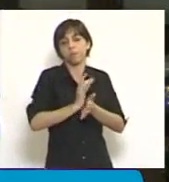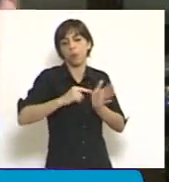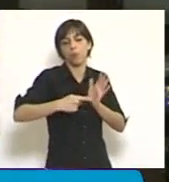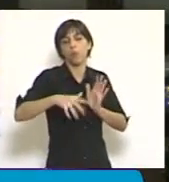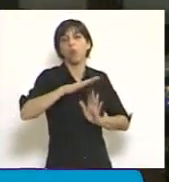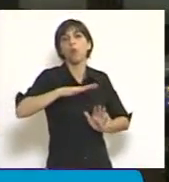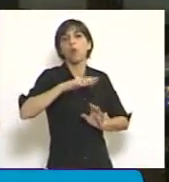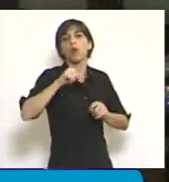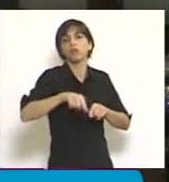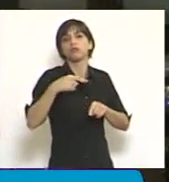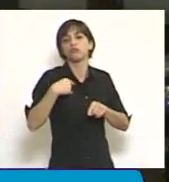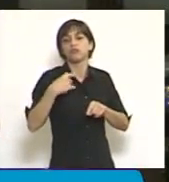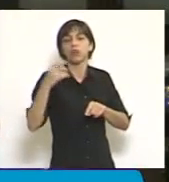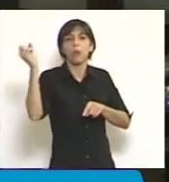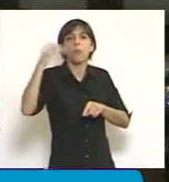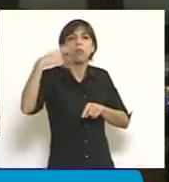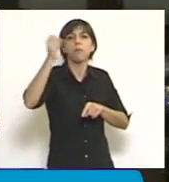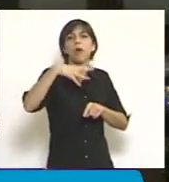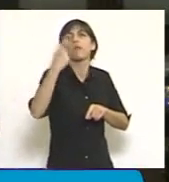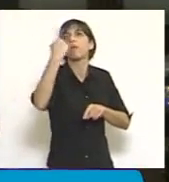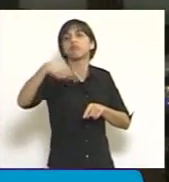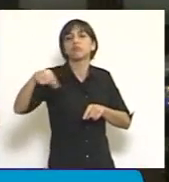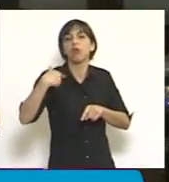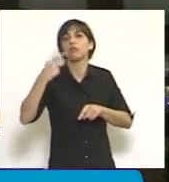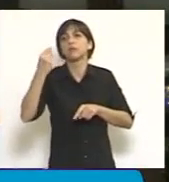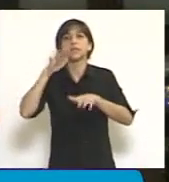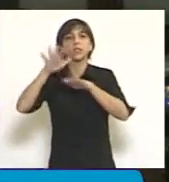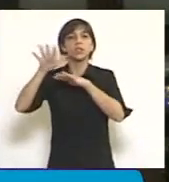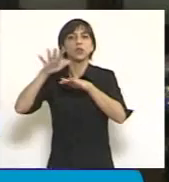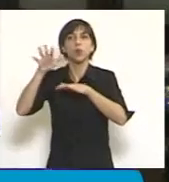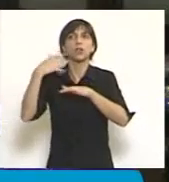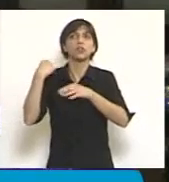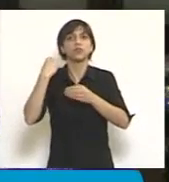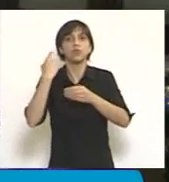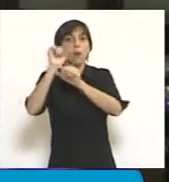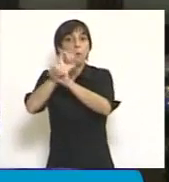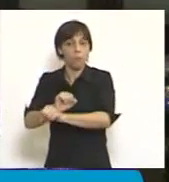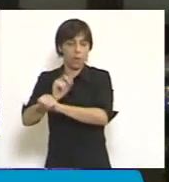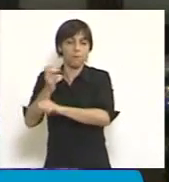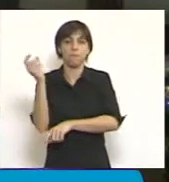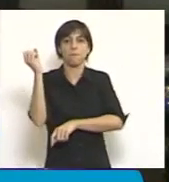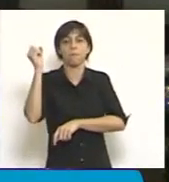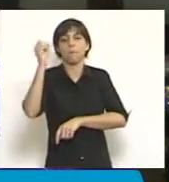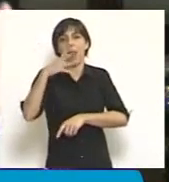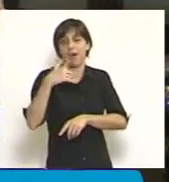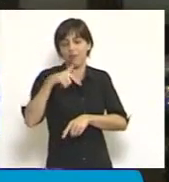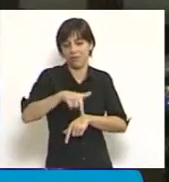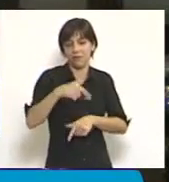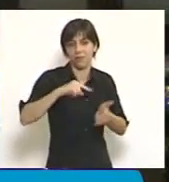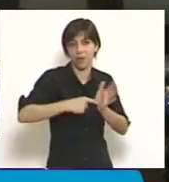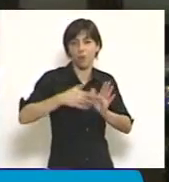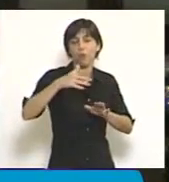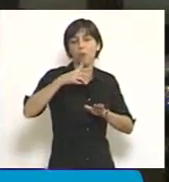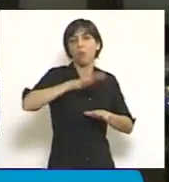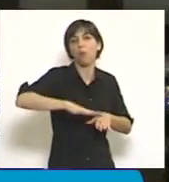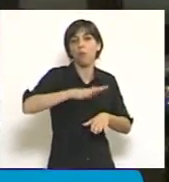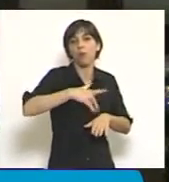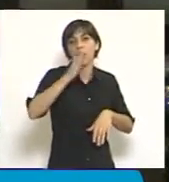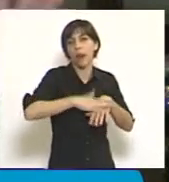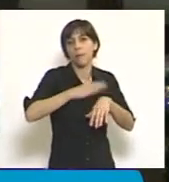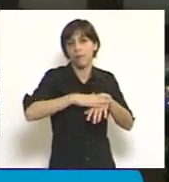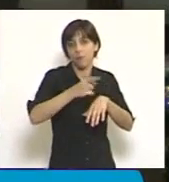penal. Hay tres leyes aprobadas por el Congreso de la Nación que disponen el traspaso a la ciudad de Buenos Aires